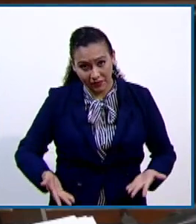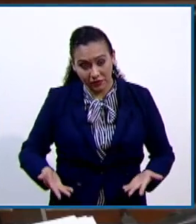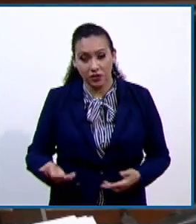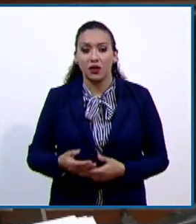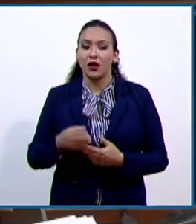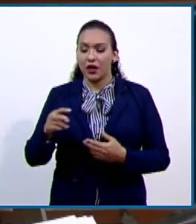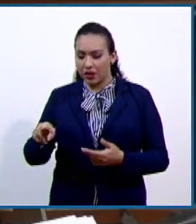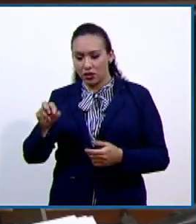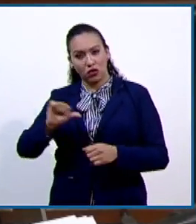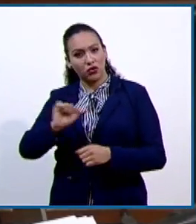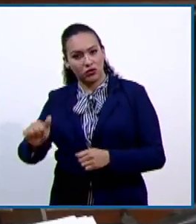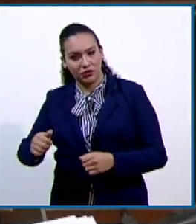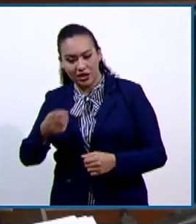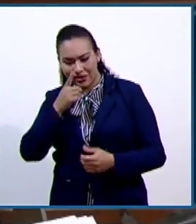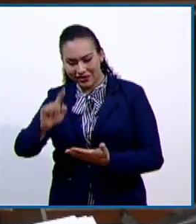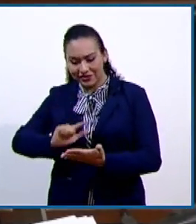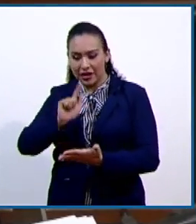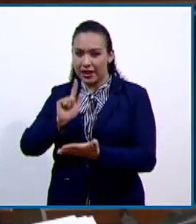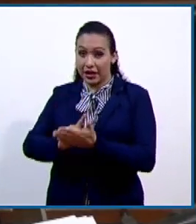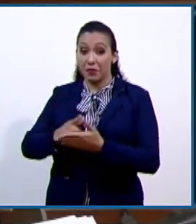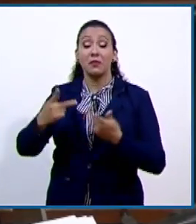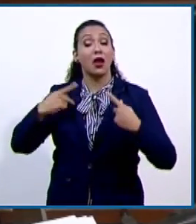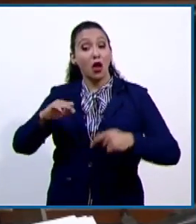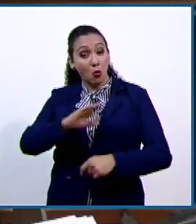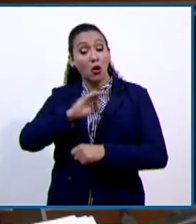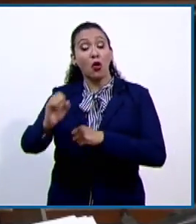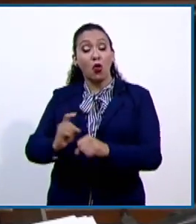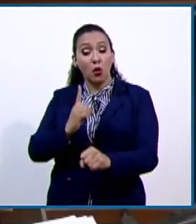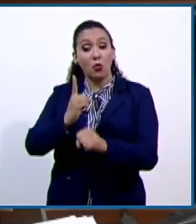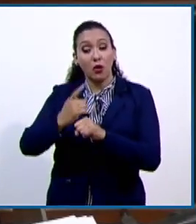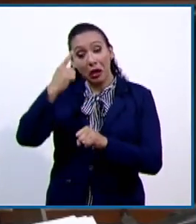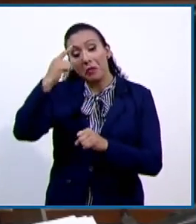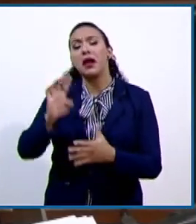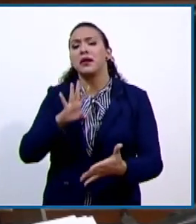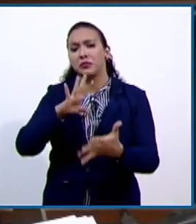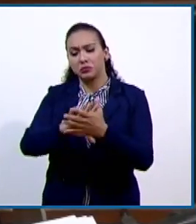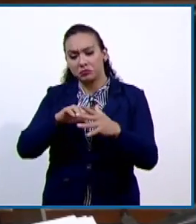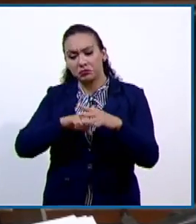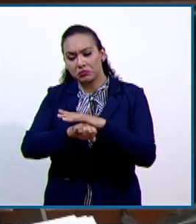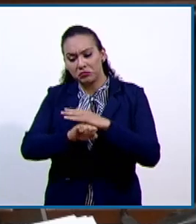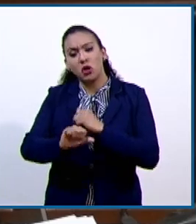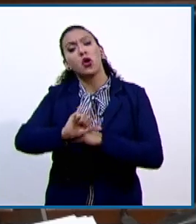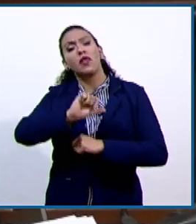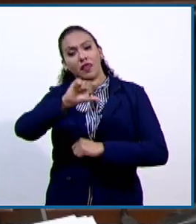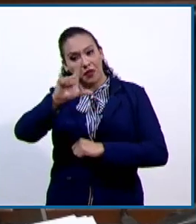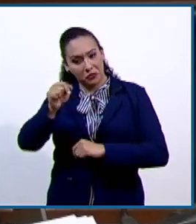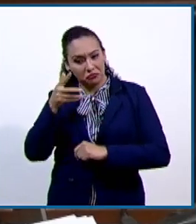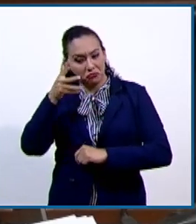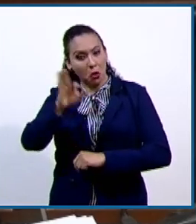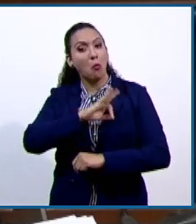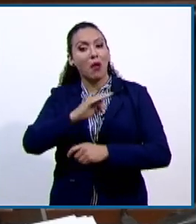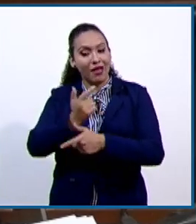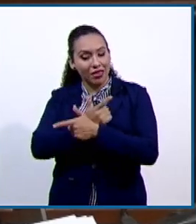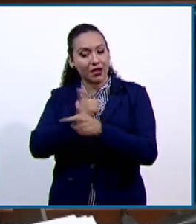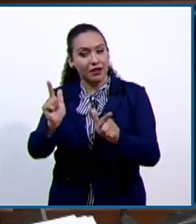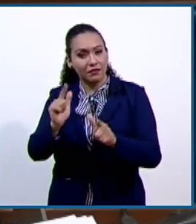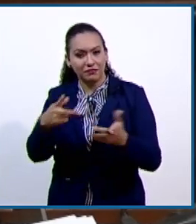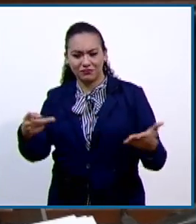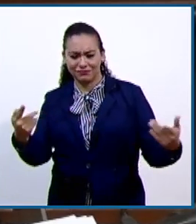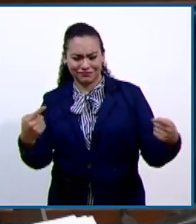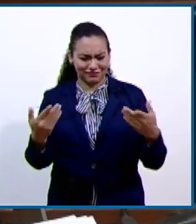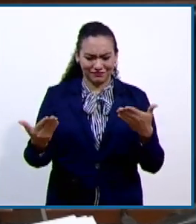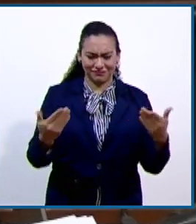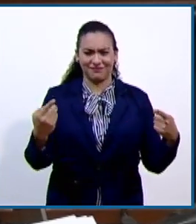Esta es abiertamente contraria a la finalidad de la pena de prisión prevista en el artículo 18 constitucional, pues se traduce